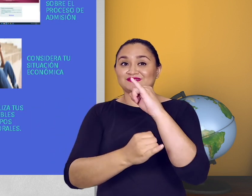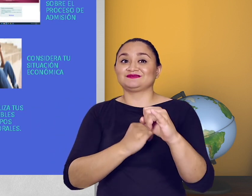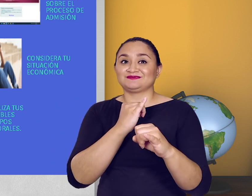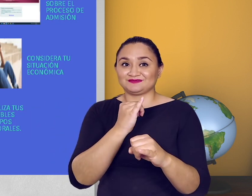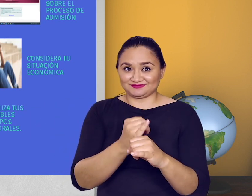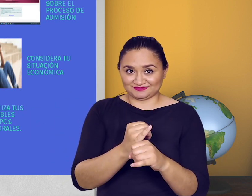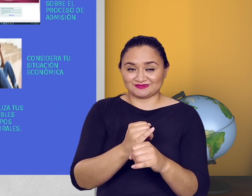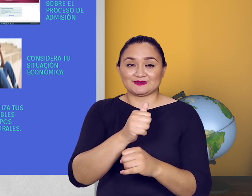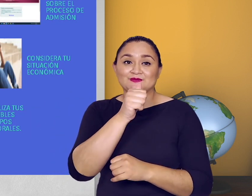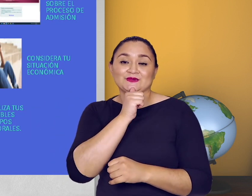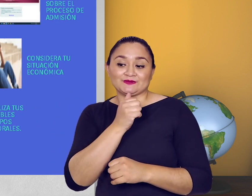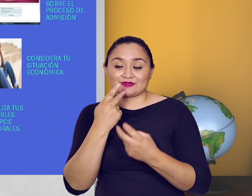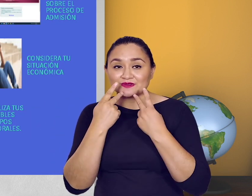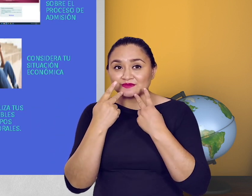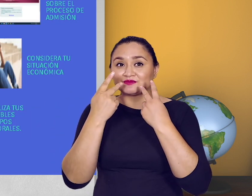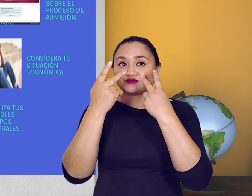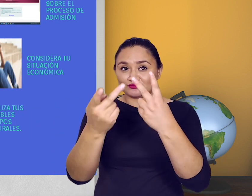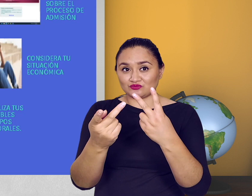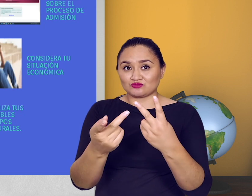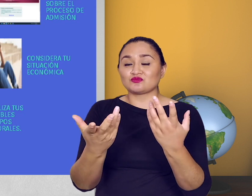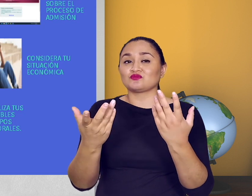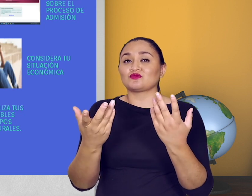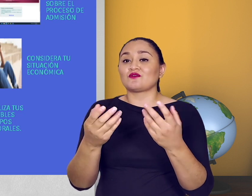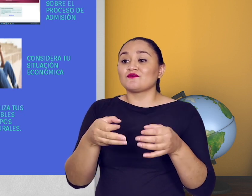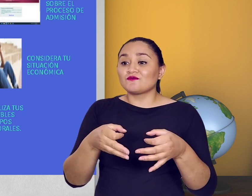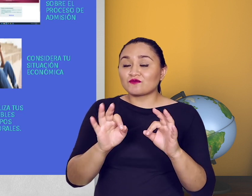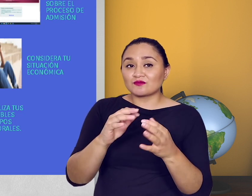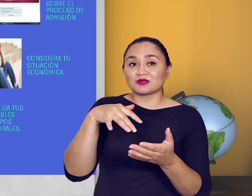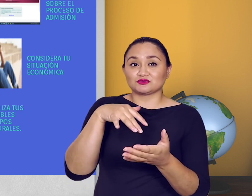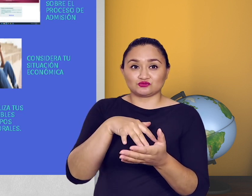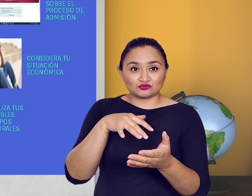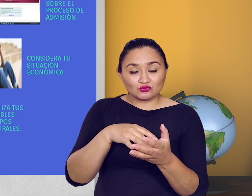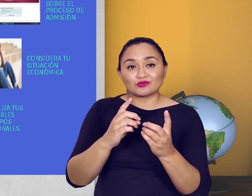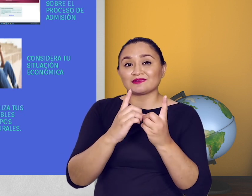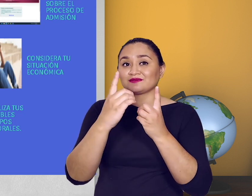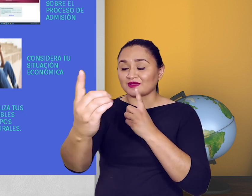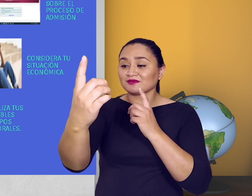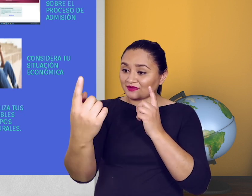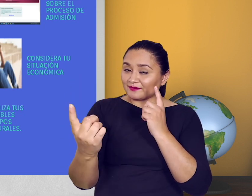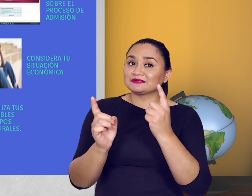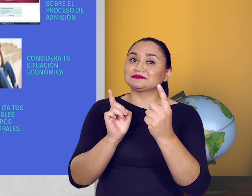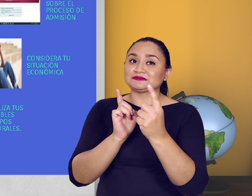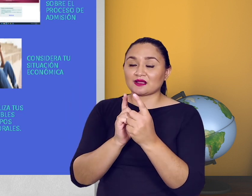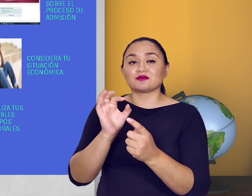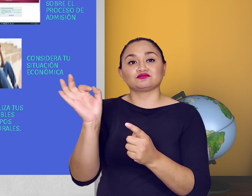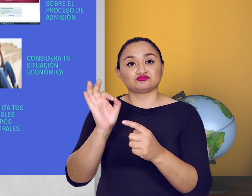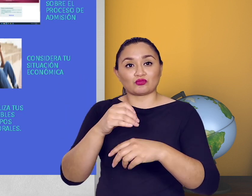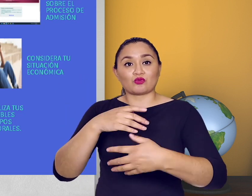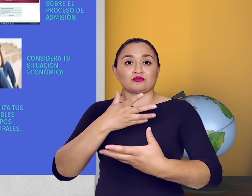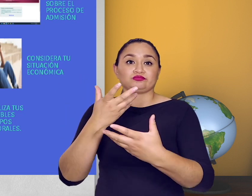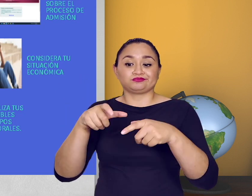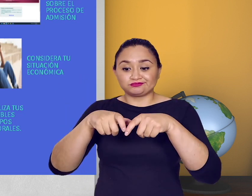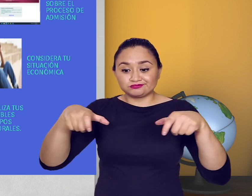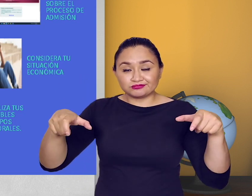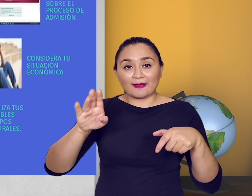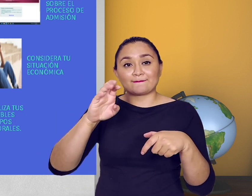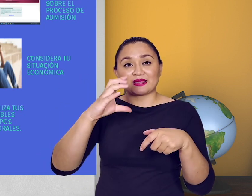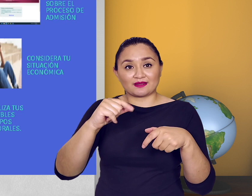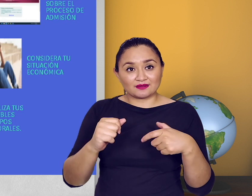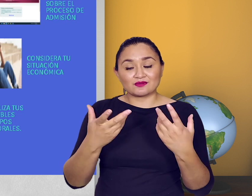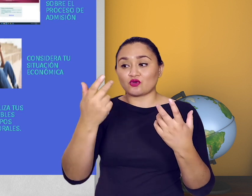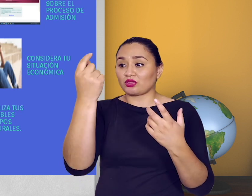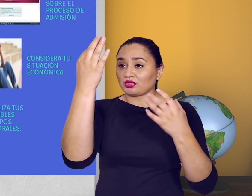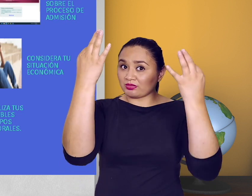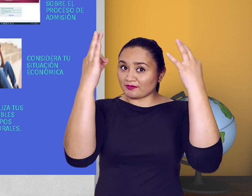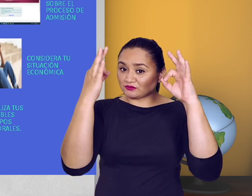particulares y del estado modalidad de estudio jornada de clases sistema de becas o financiamiento